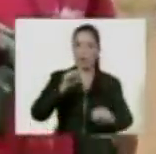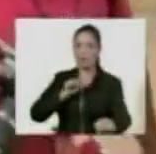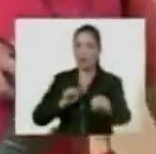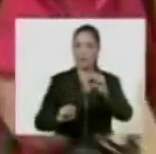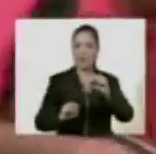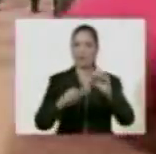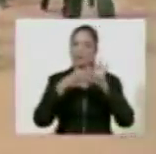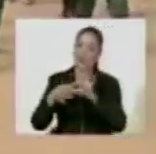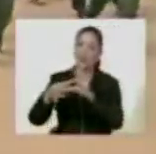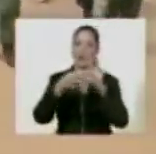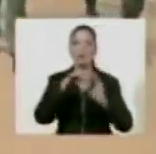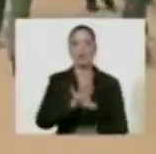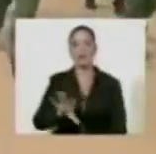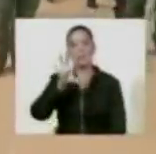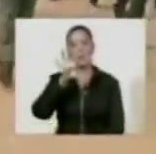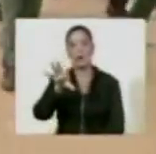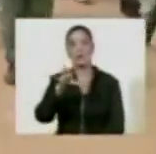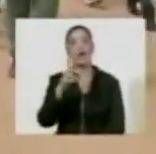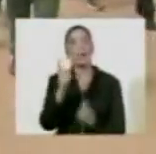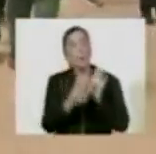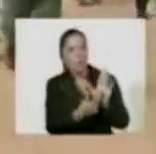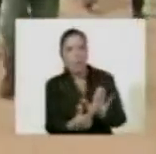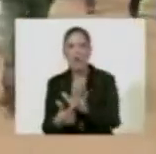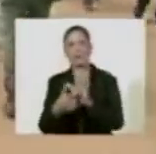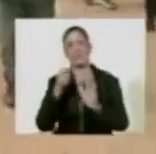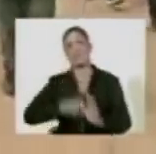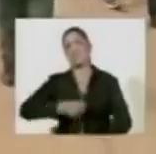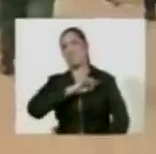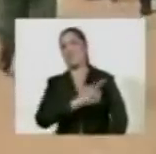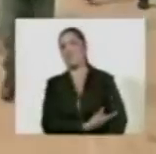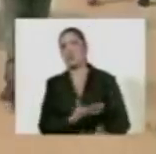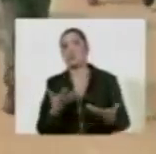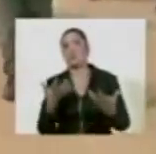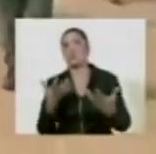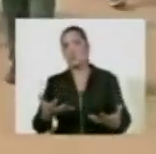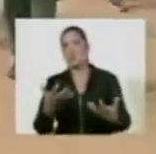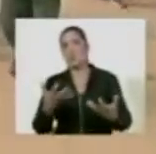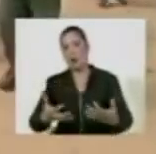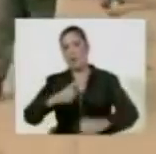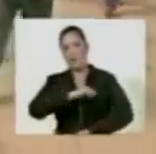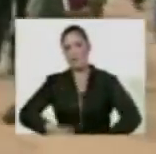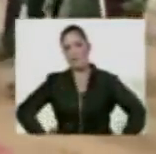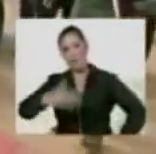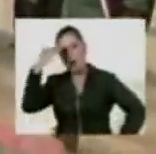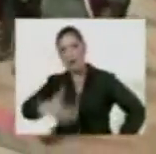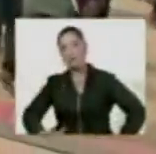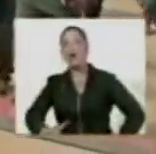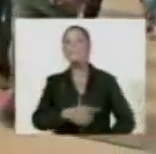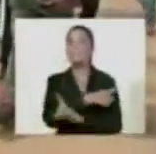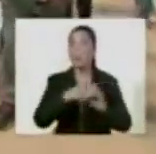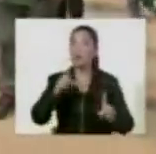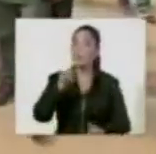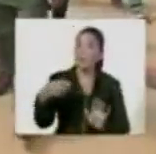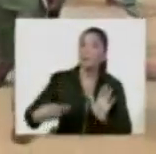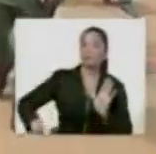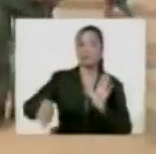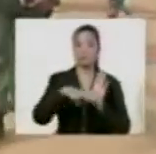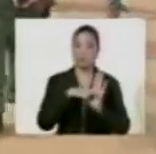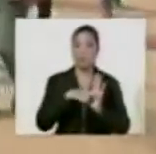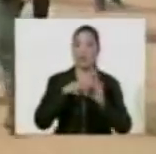de la nación. No solo demuestran el poderío militar de la Fuerza Armada Nacional Bolivariana, sino que además ratifica